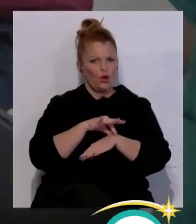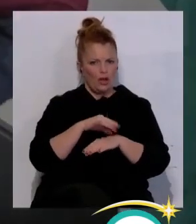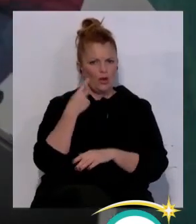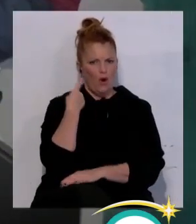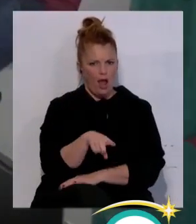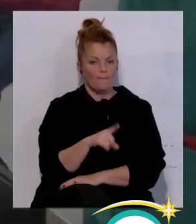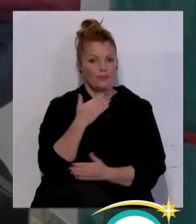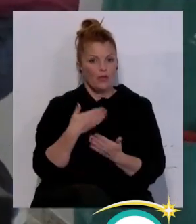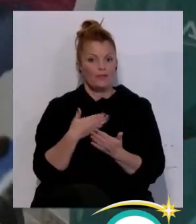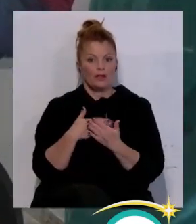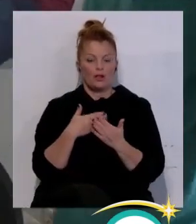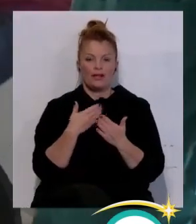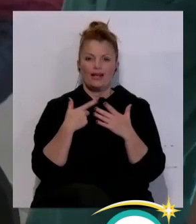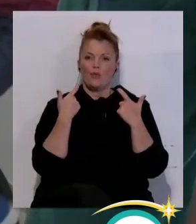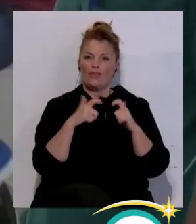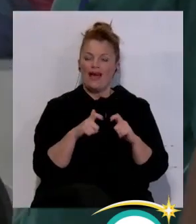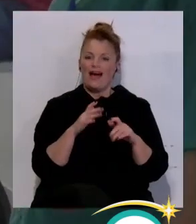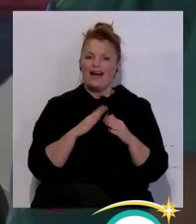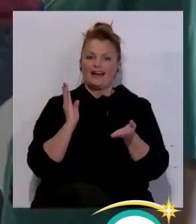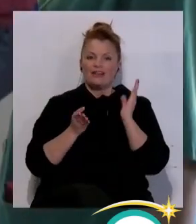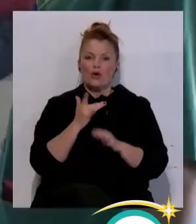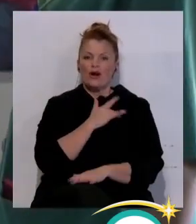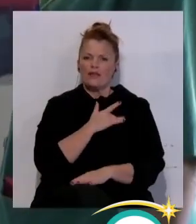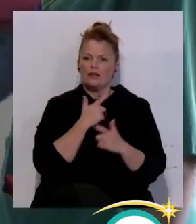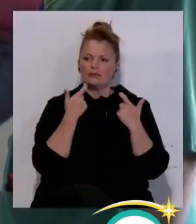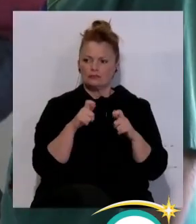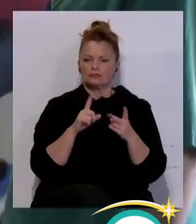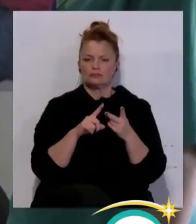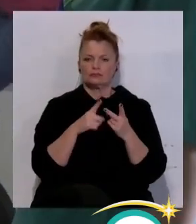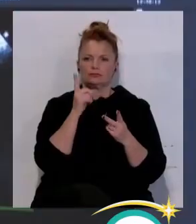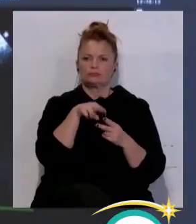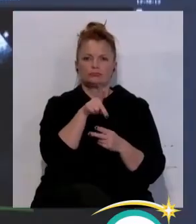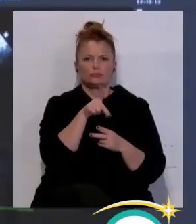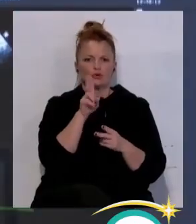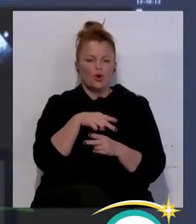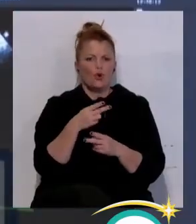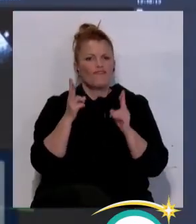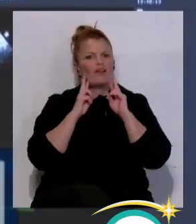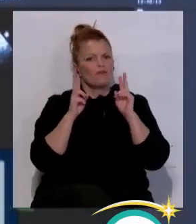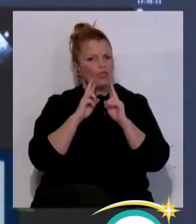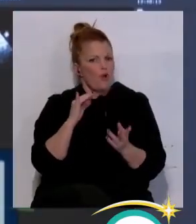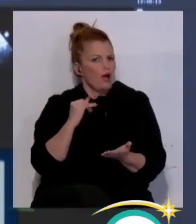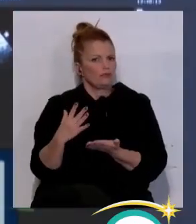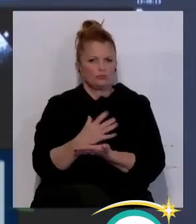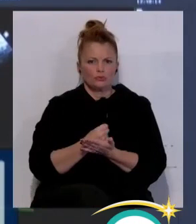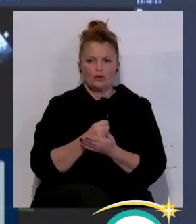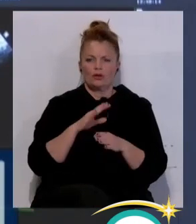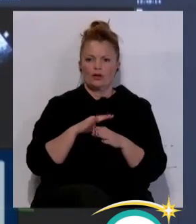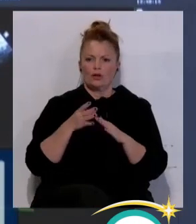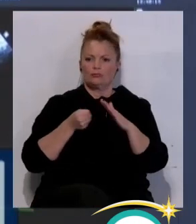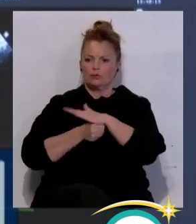ha demostrado que las unidades de rehabilitación cardíaca son muy costo eficientes, eso significa que son muy rentables en todos los aspectos, ¿no? Incorporación